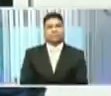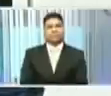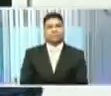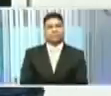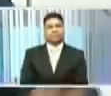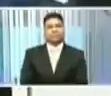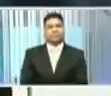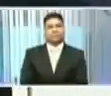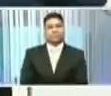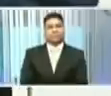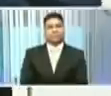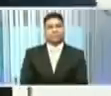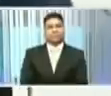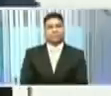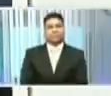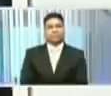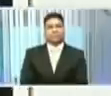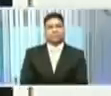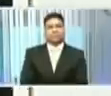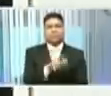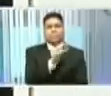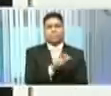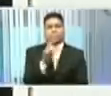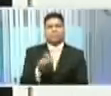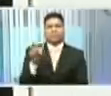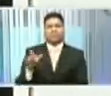quienes, sin serlo, lo son.